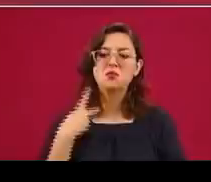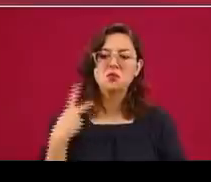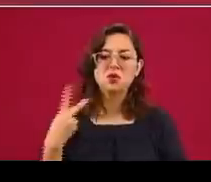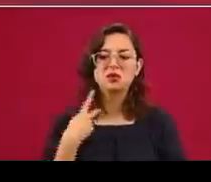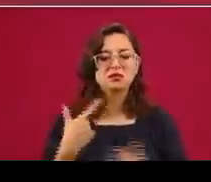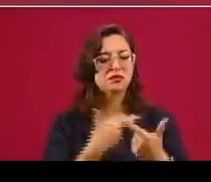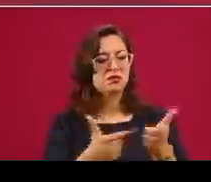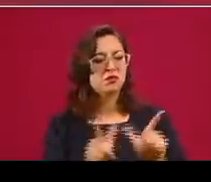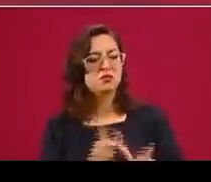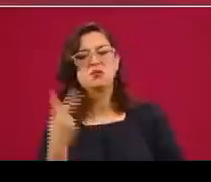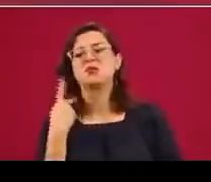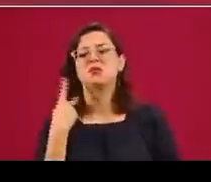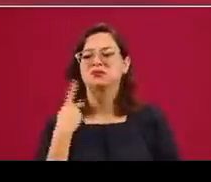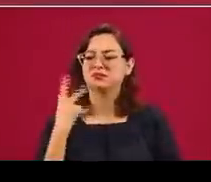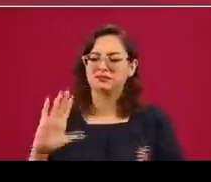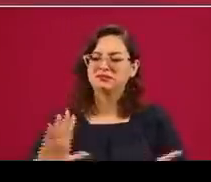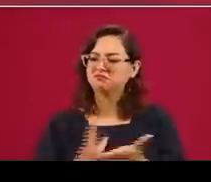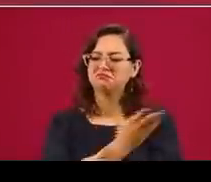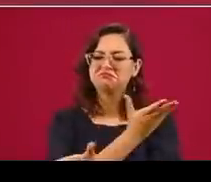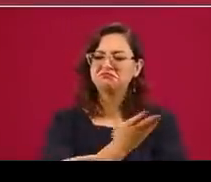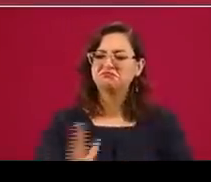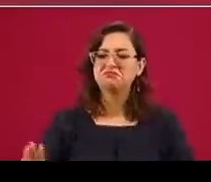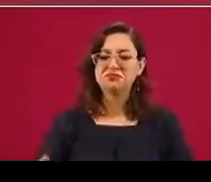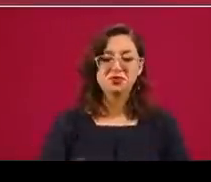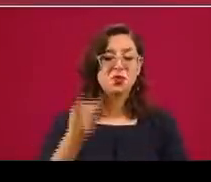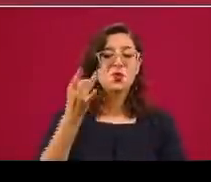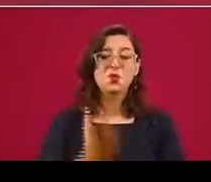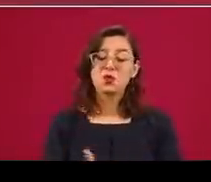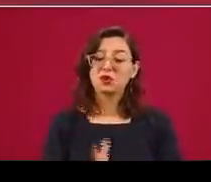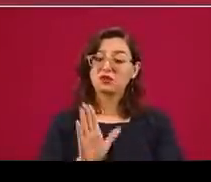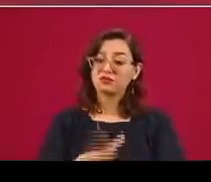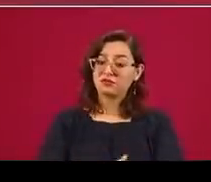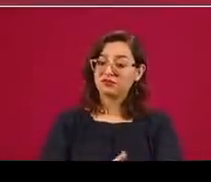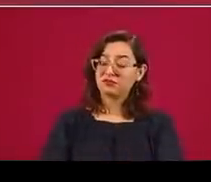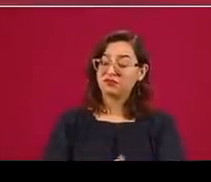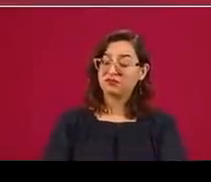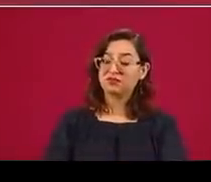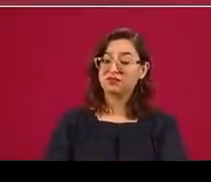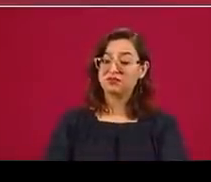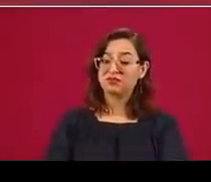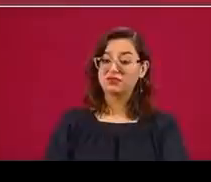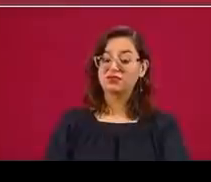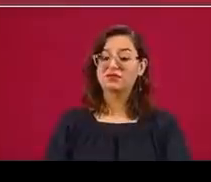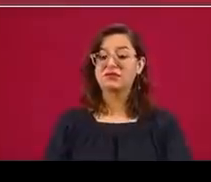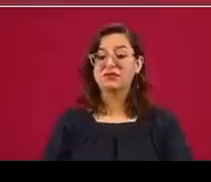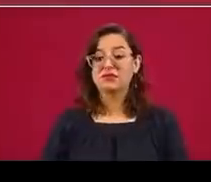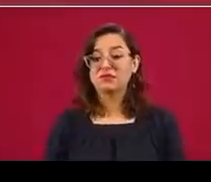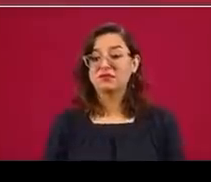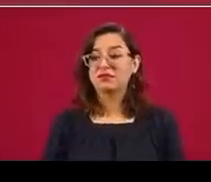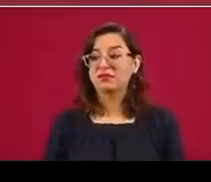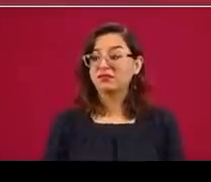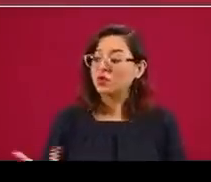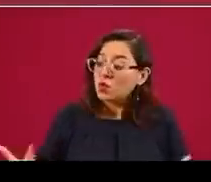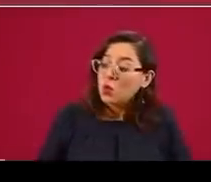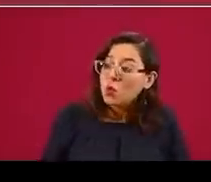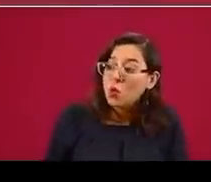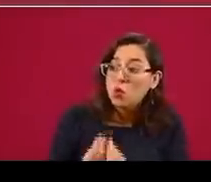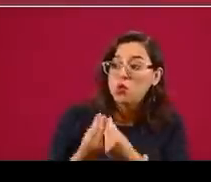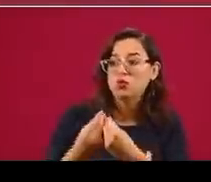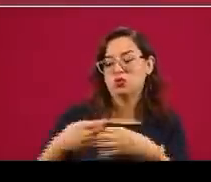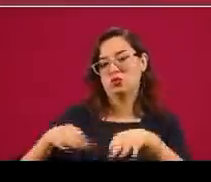partidistas, nada más el llamado a que se trabaje de manera coordinada.